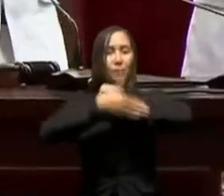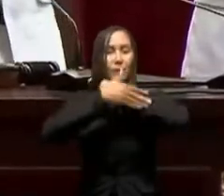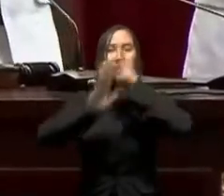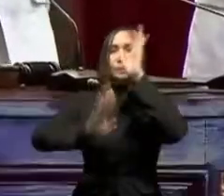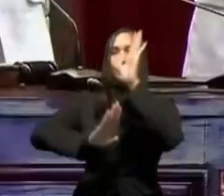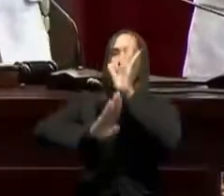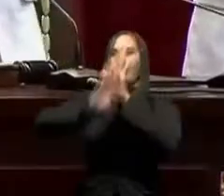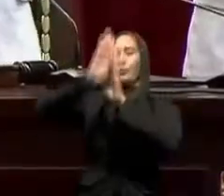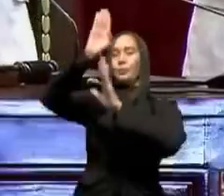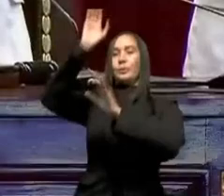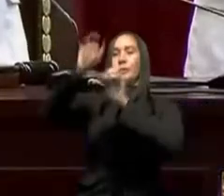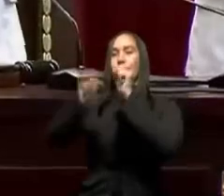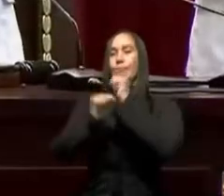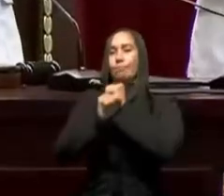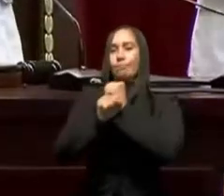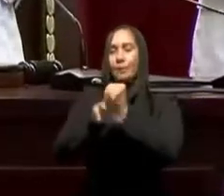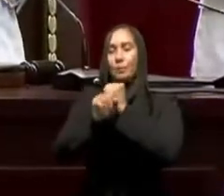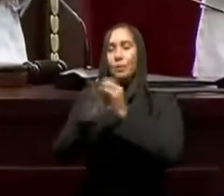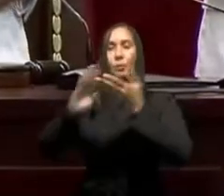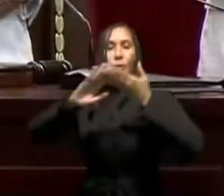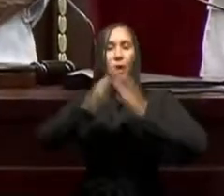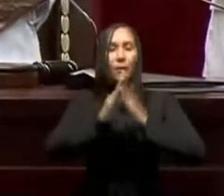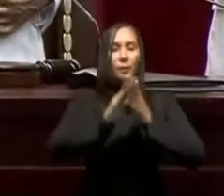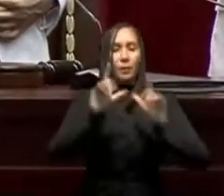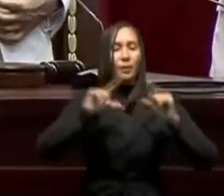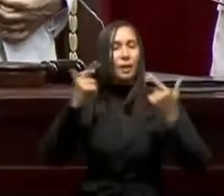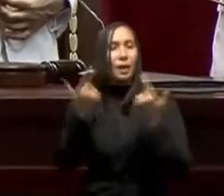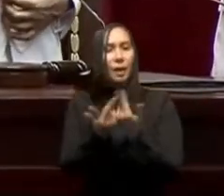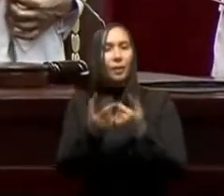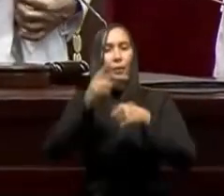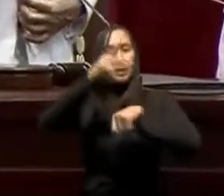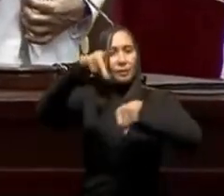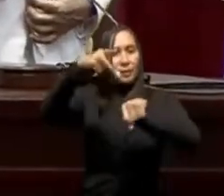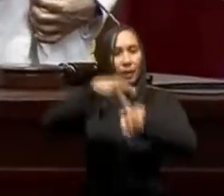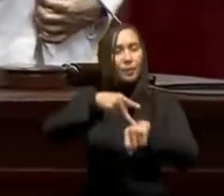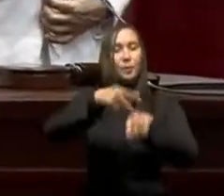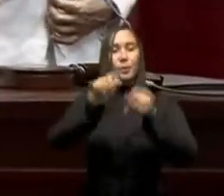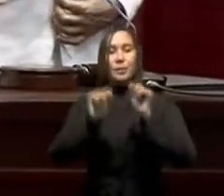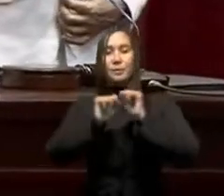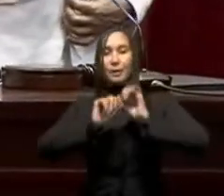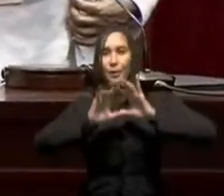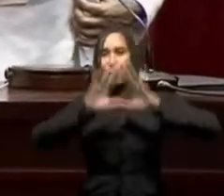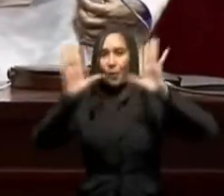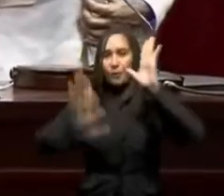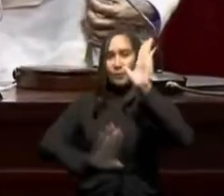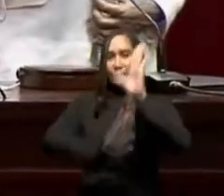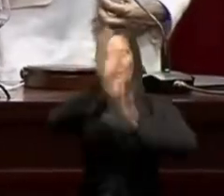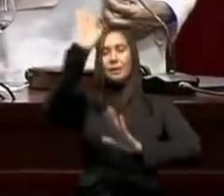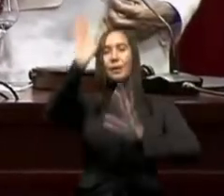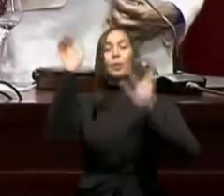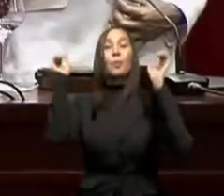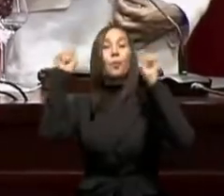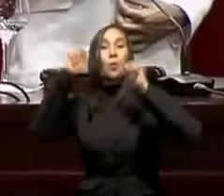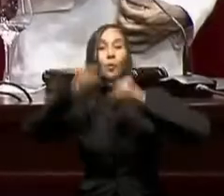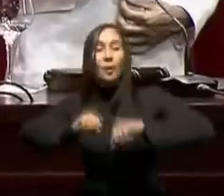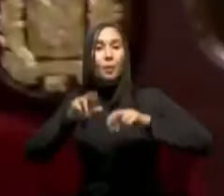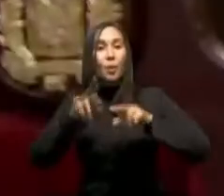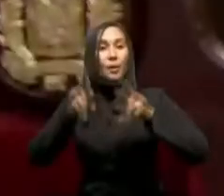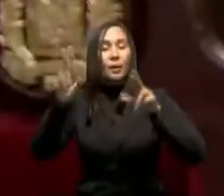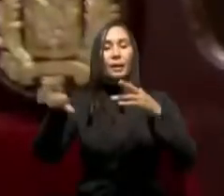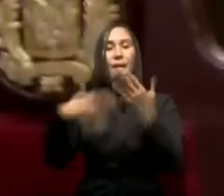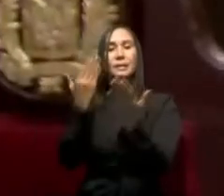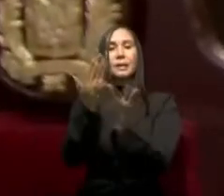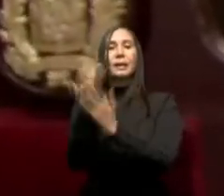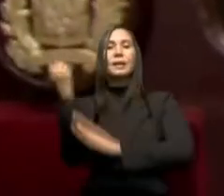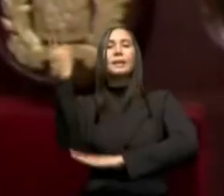cuando lo impulsemos desde cada comunidad y cada paraje, desde cada provincia y cada ciudad, seremos capaces de apresurar la